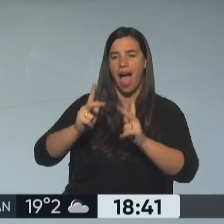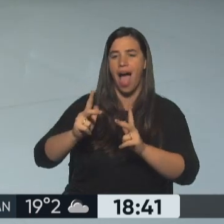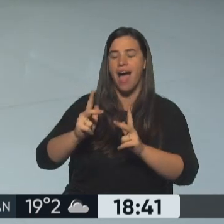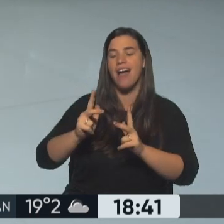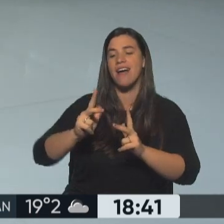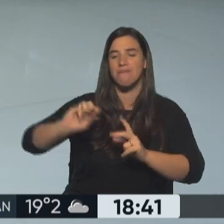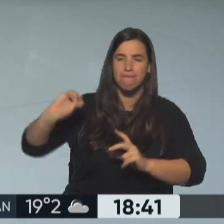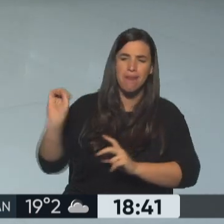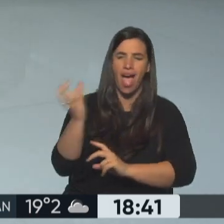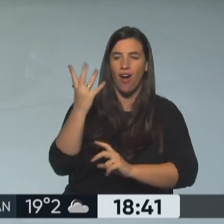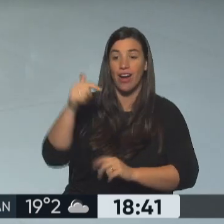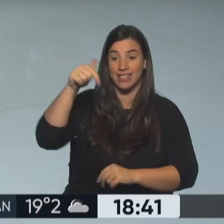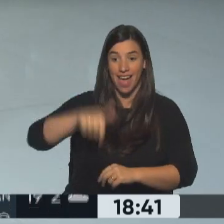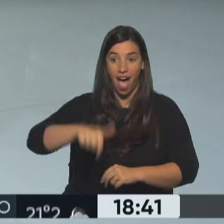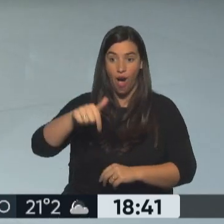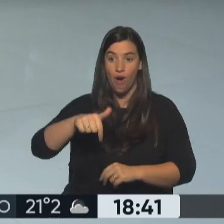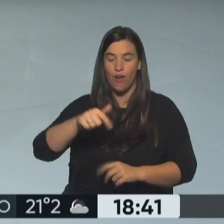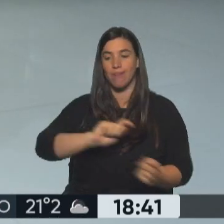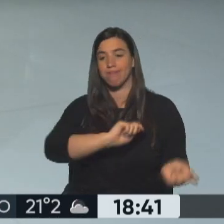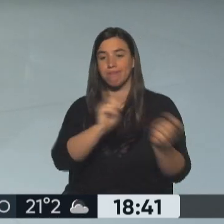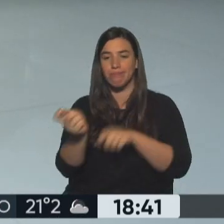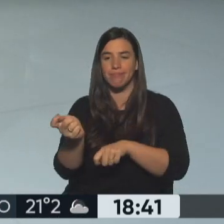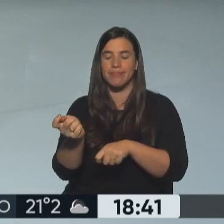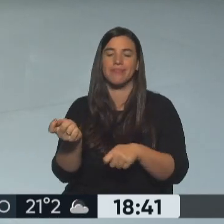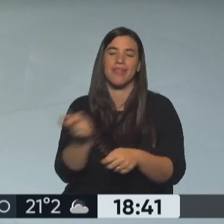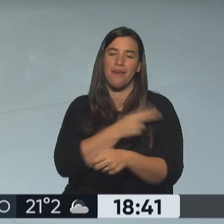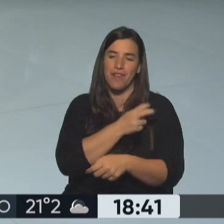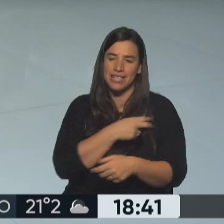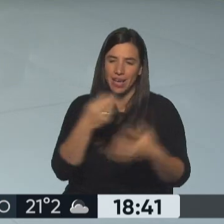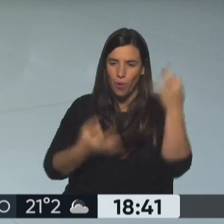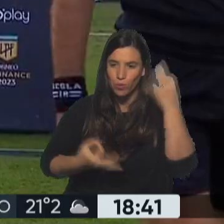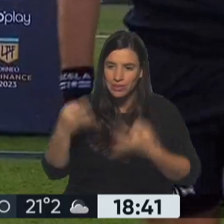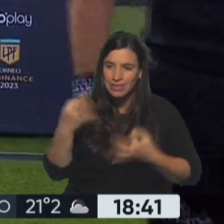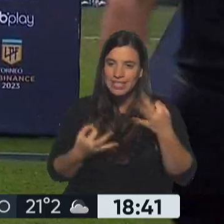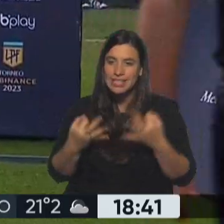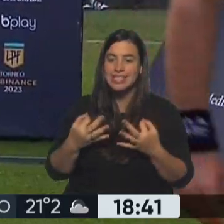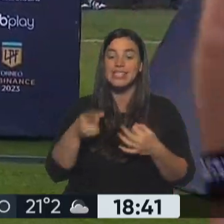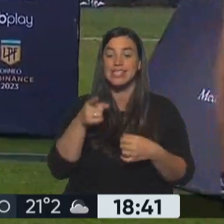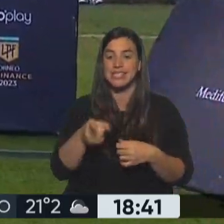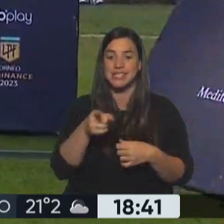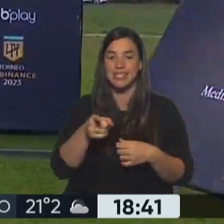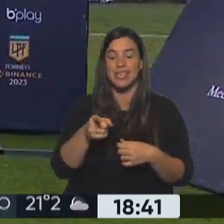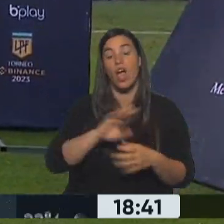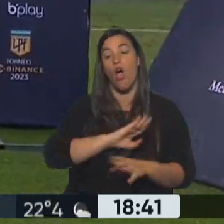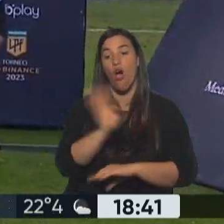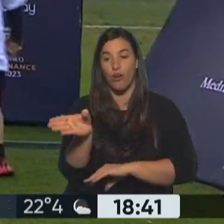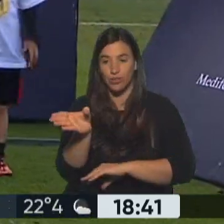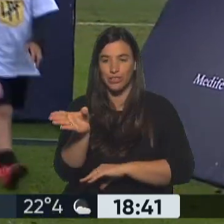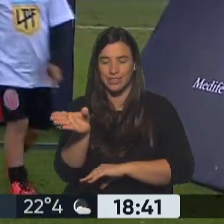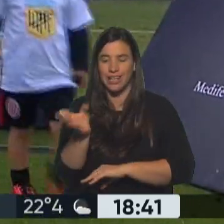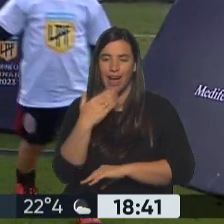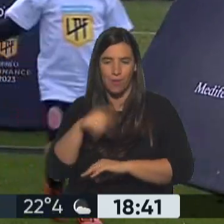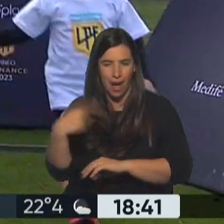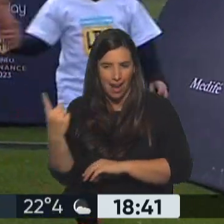Ahora vamos, por supuesto, a Defensa y Justicia, un gran equipo que venció a Barraca Central. Quizás